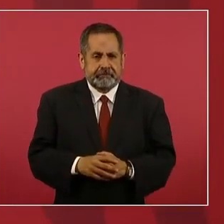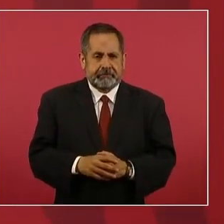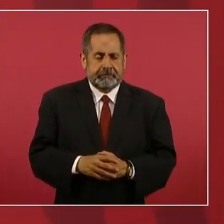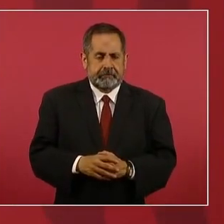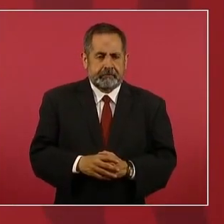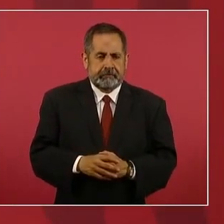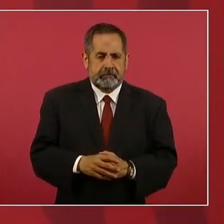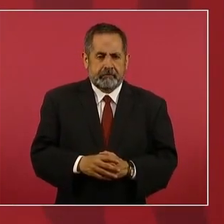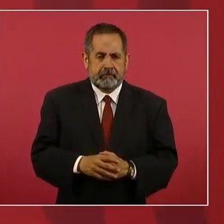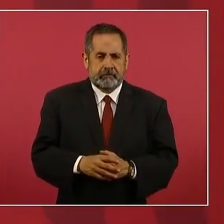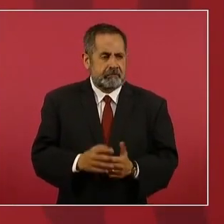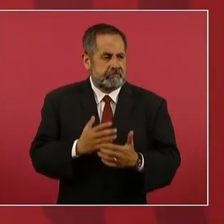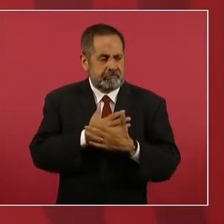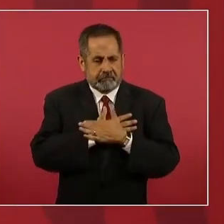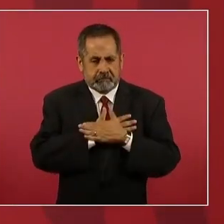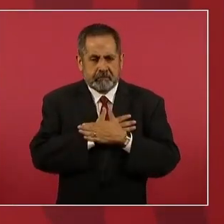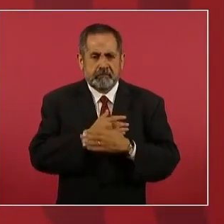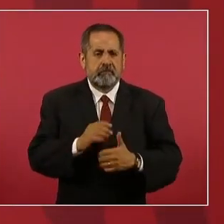el amor.